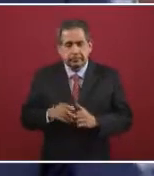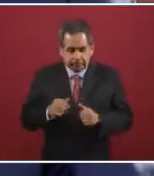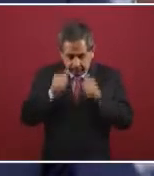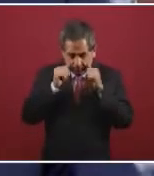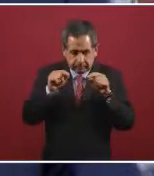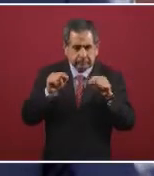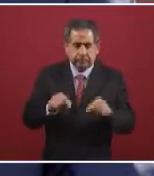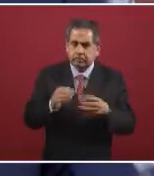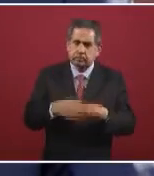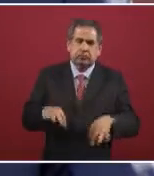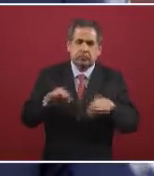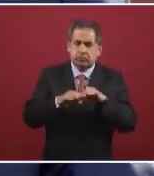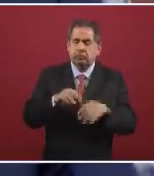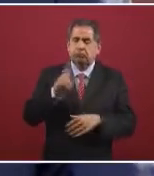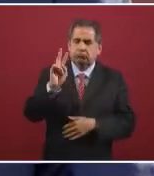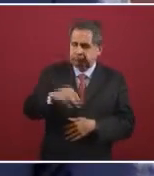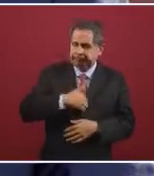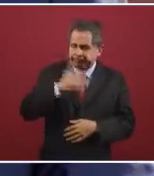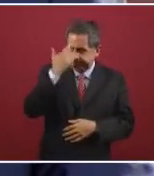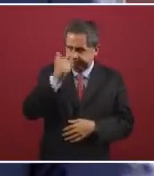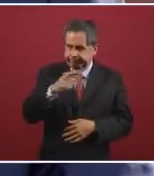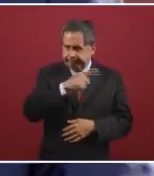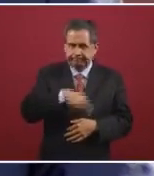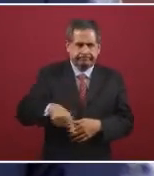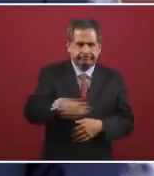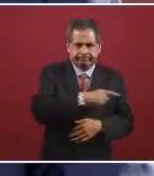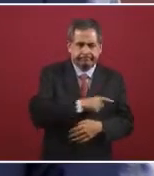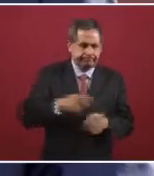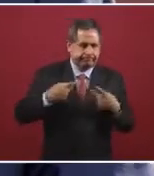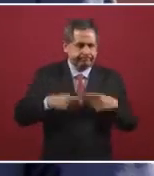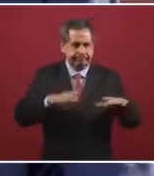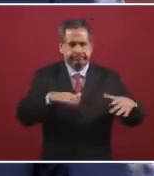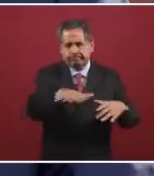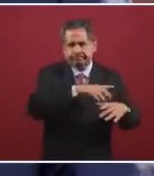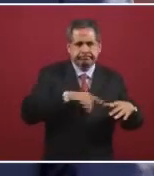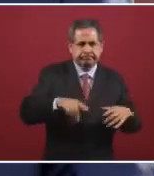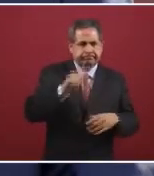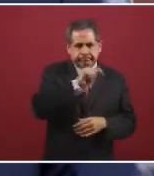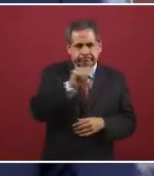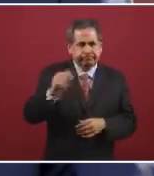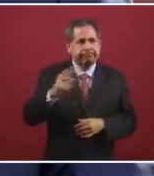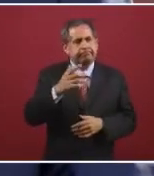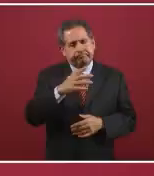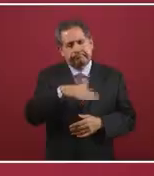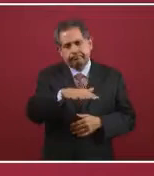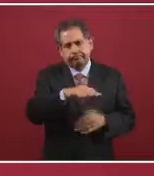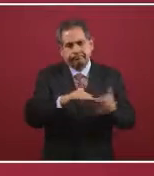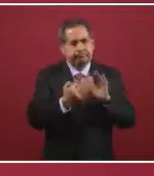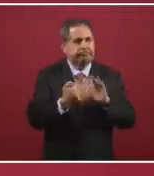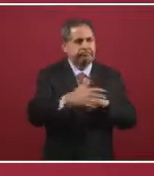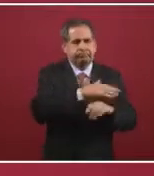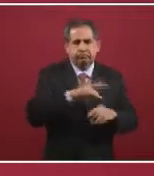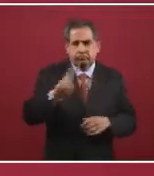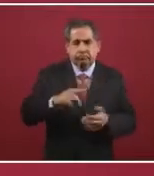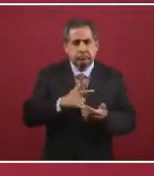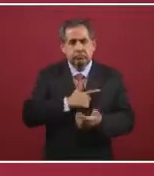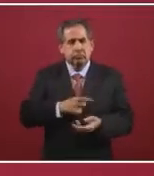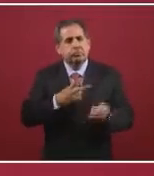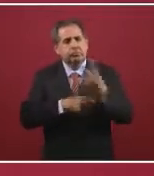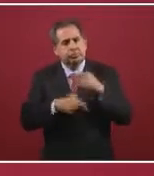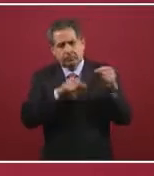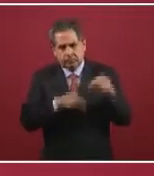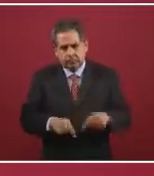atender esta demanda sentida de los laguneros. Y me da mucho gusto que estés